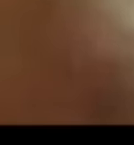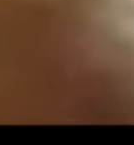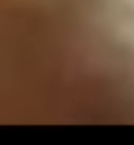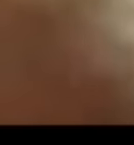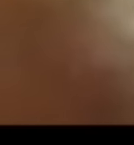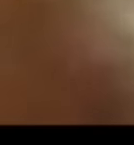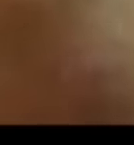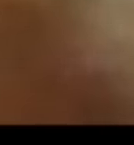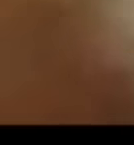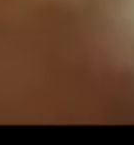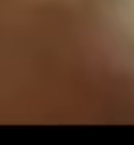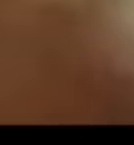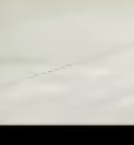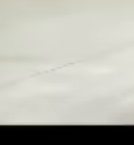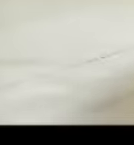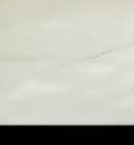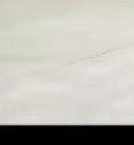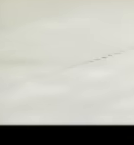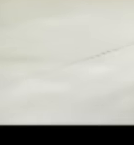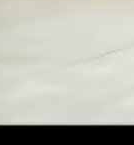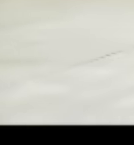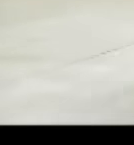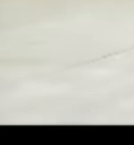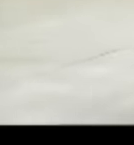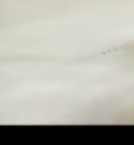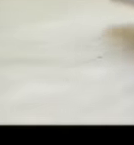Cuarenta y dos deportes.